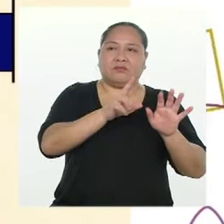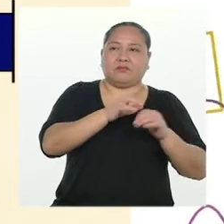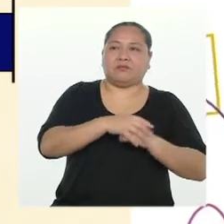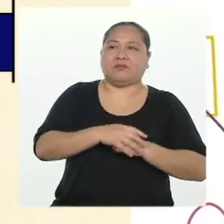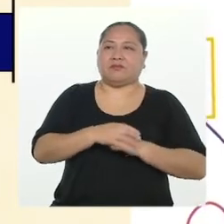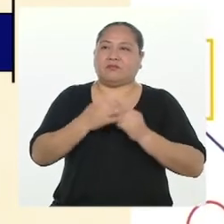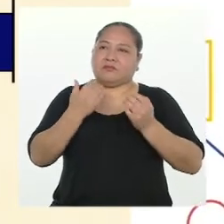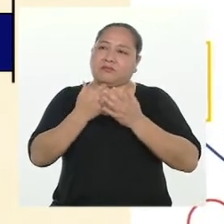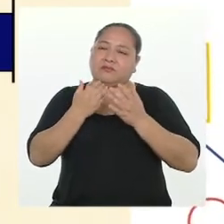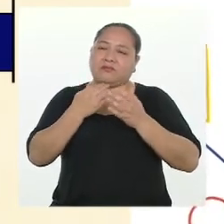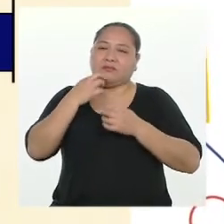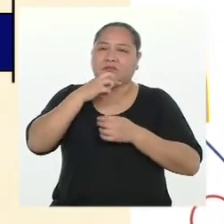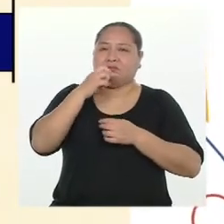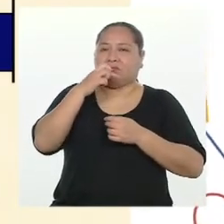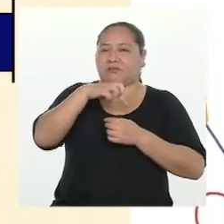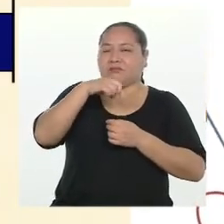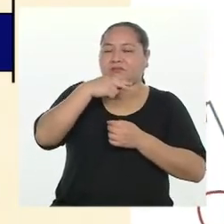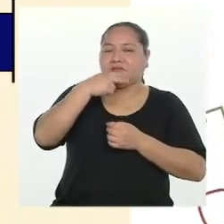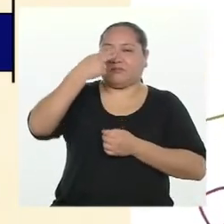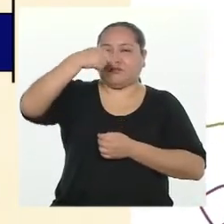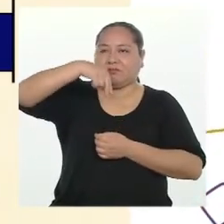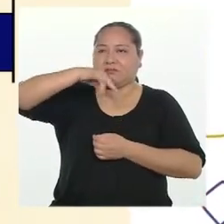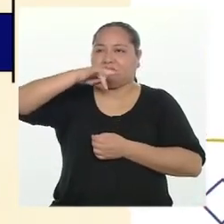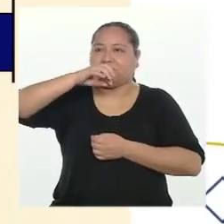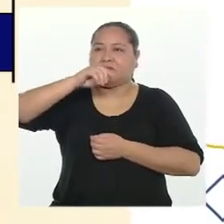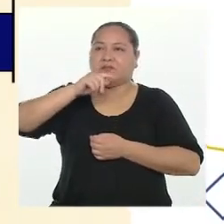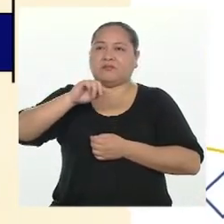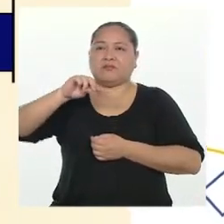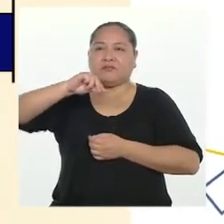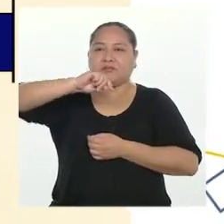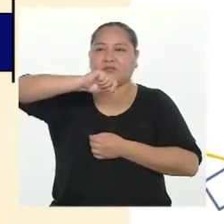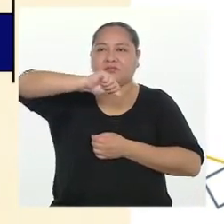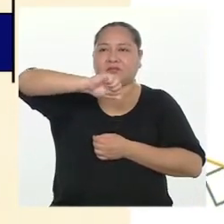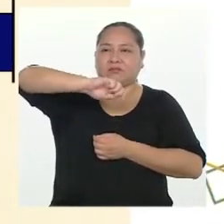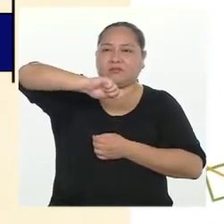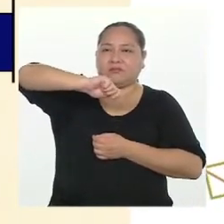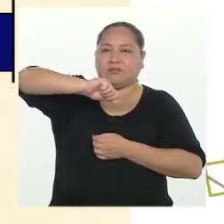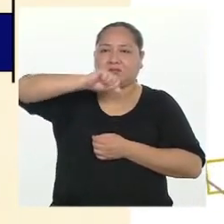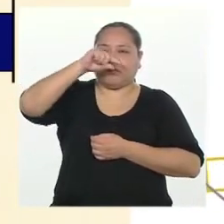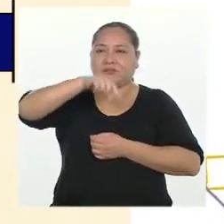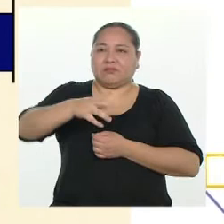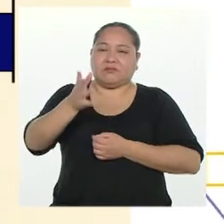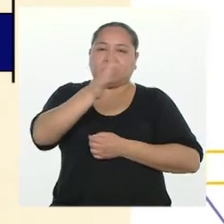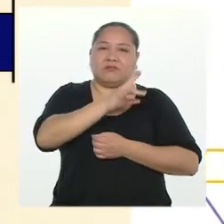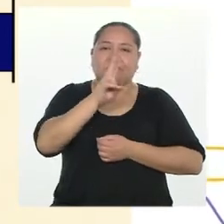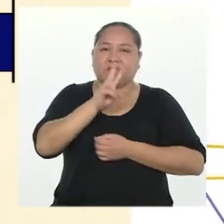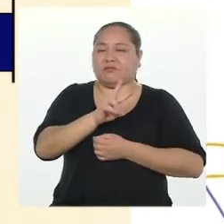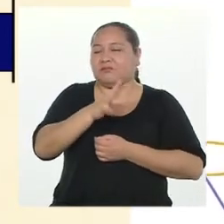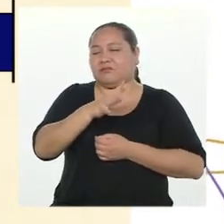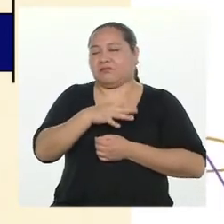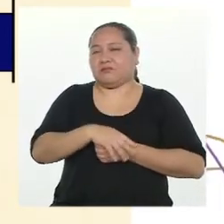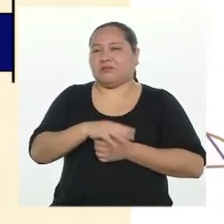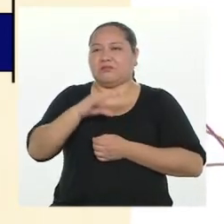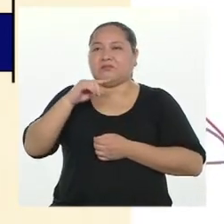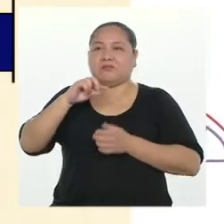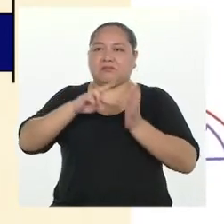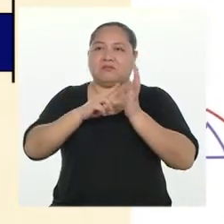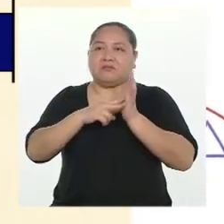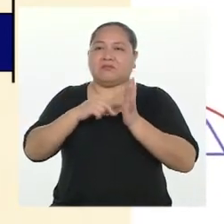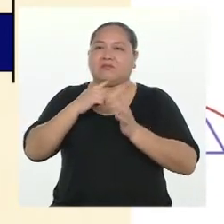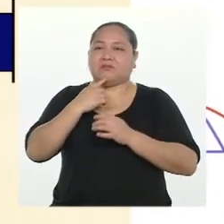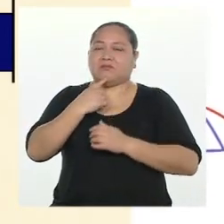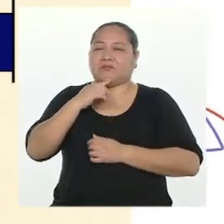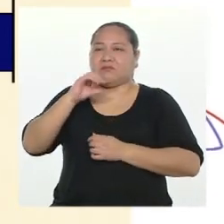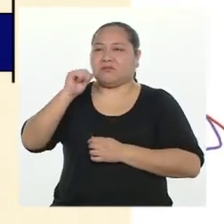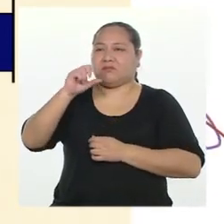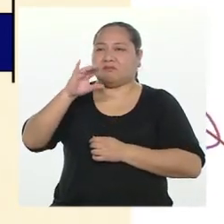es cercano al pH neutro, mientras que el limón tiene un pH que está en torno a 2, lo que indica que es ácido. Entonces,